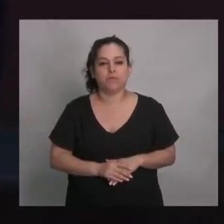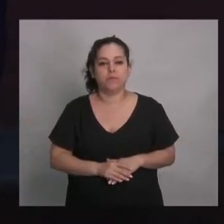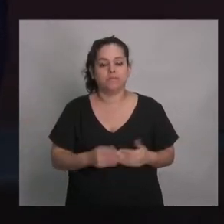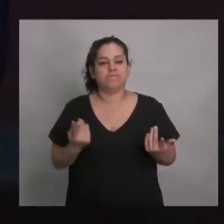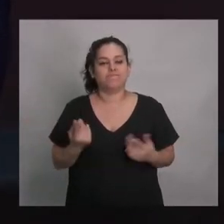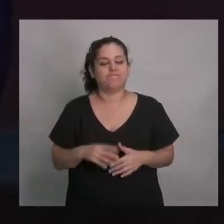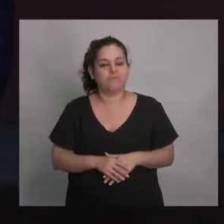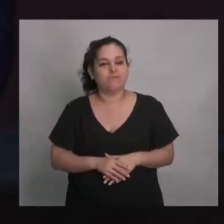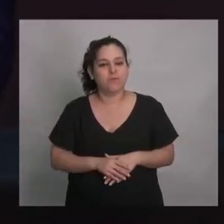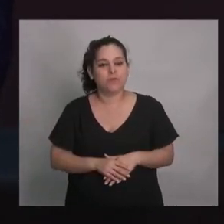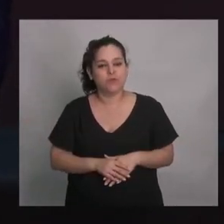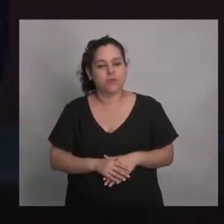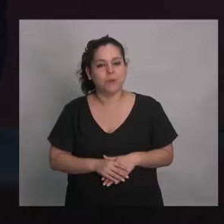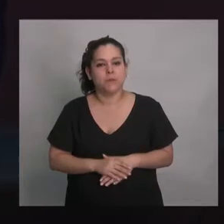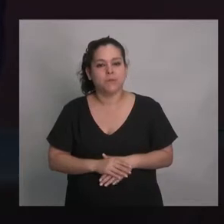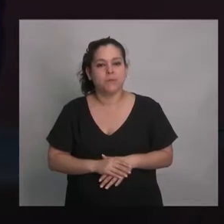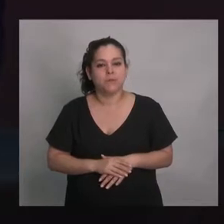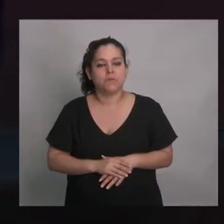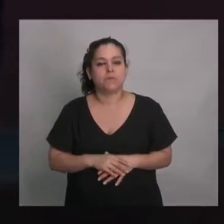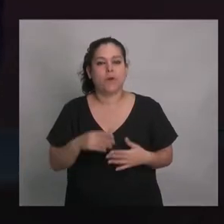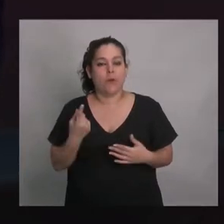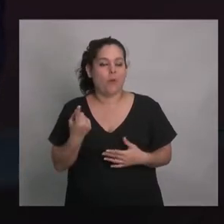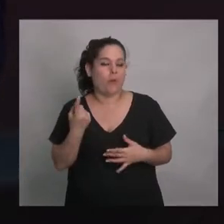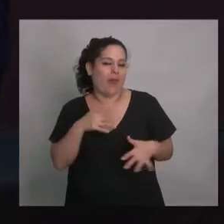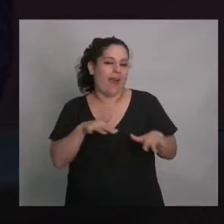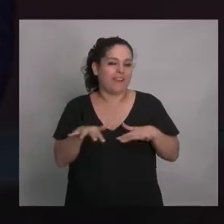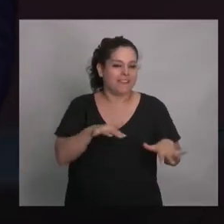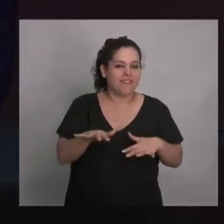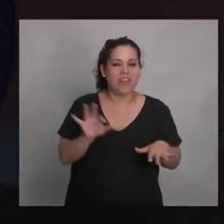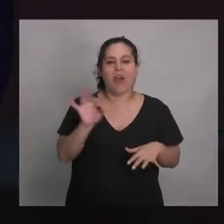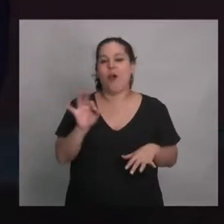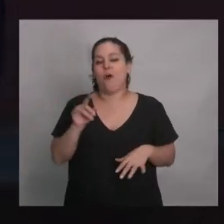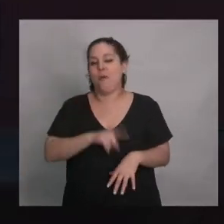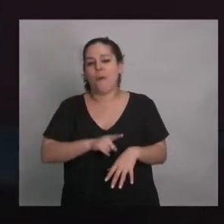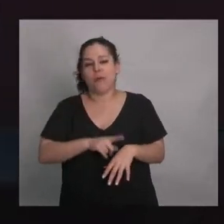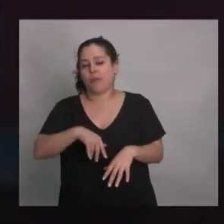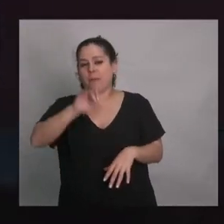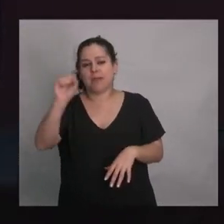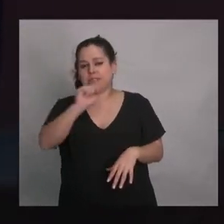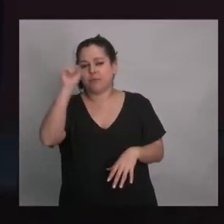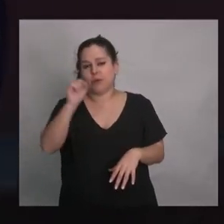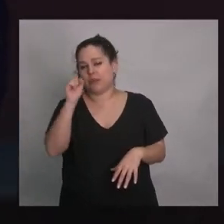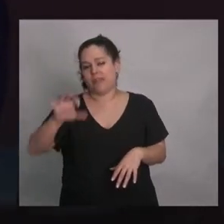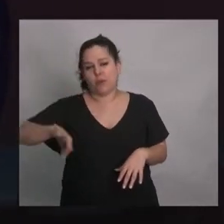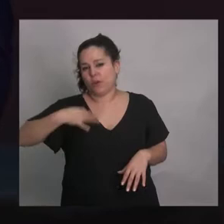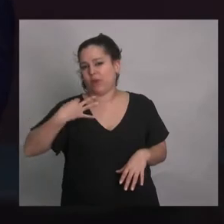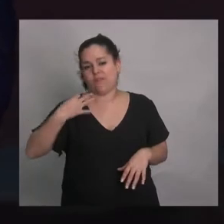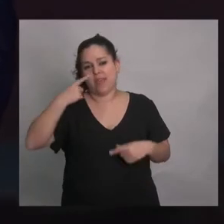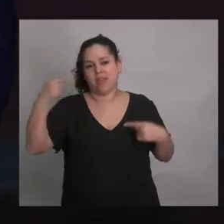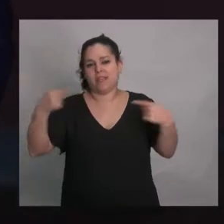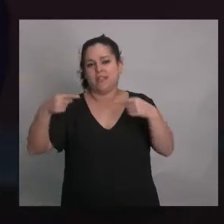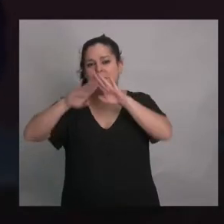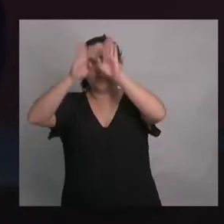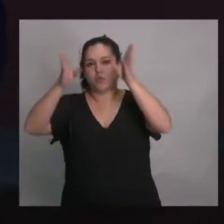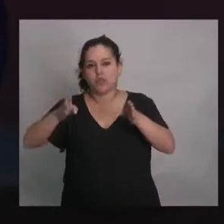actividades o de los momentos más gratificantes en nuestra vida institucional en la vía institucional de